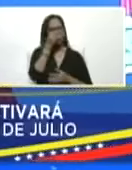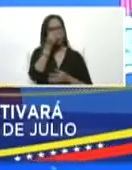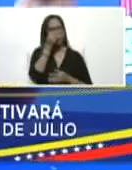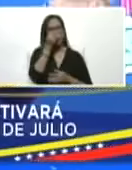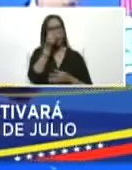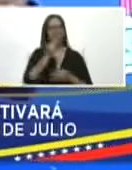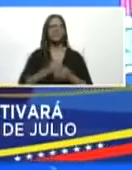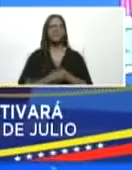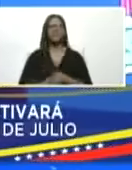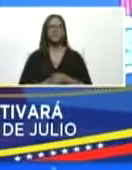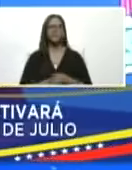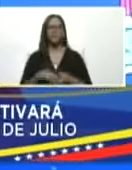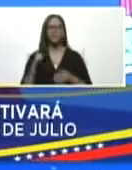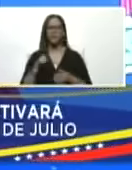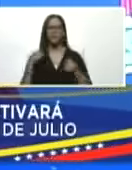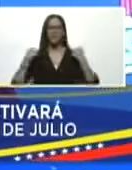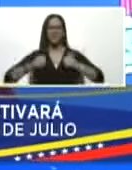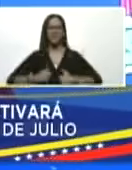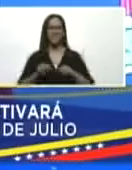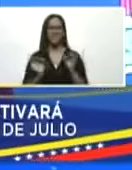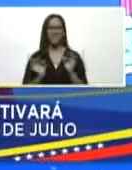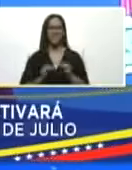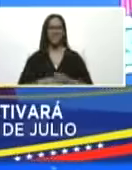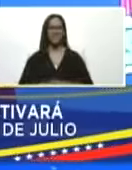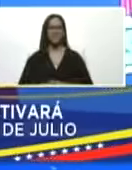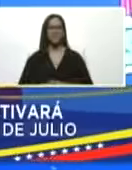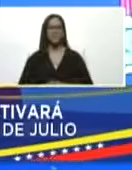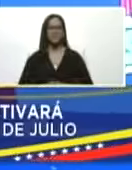Y ustedes están sin chaqueta todito.